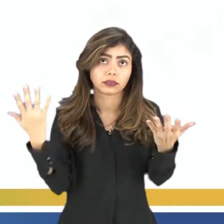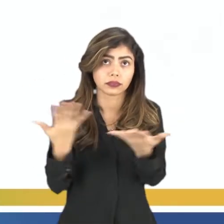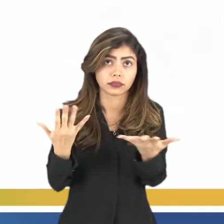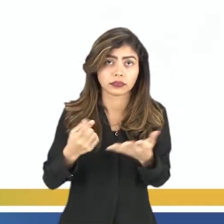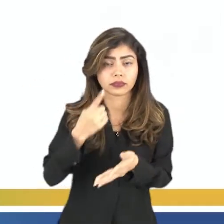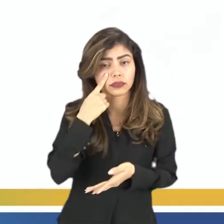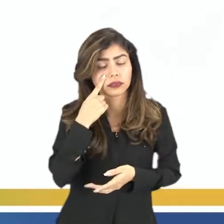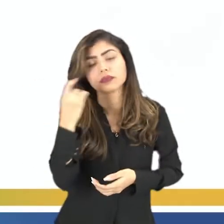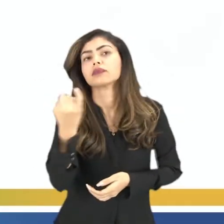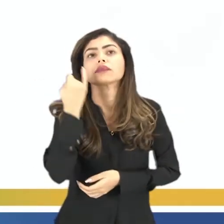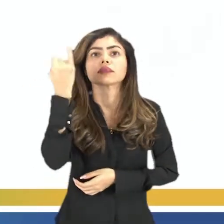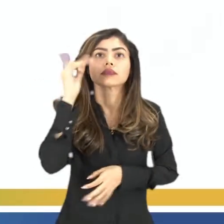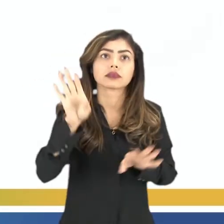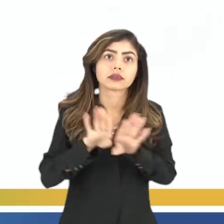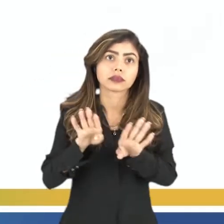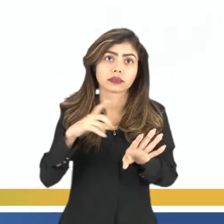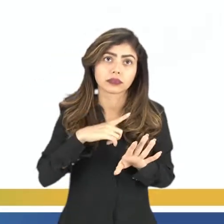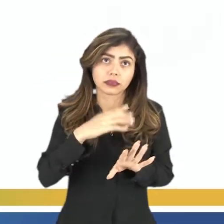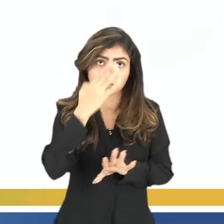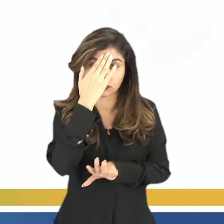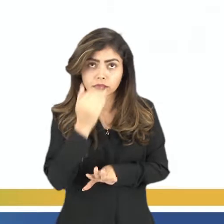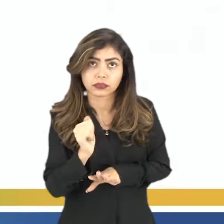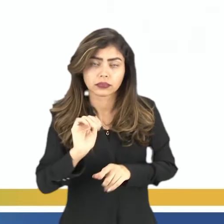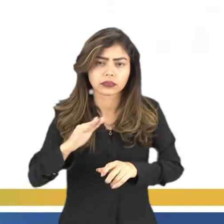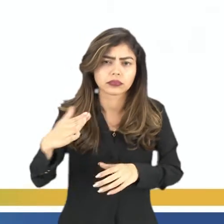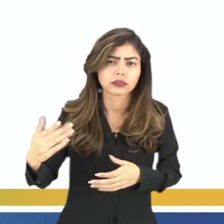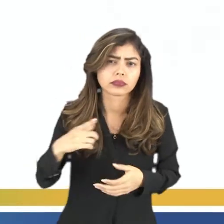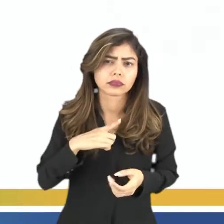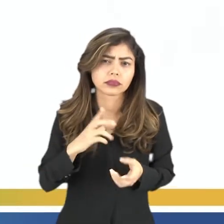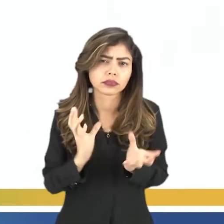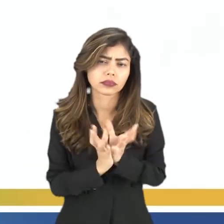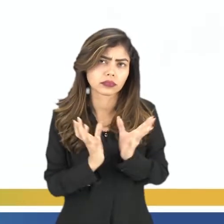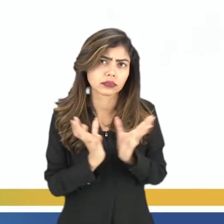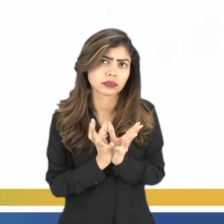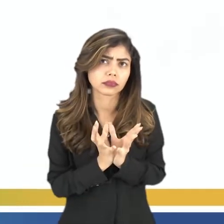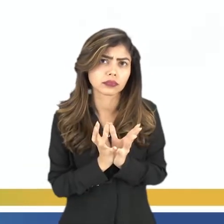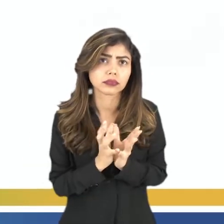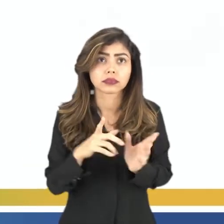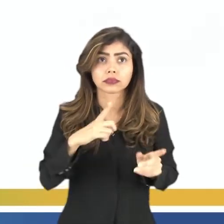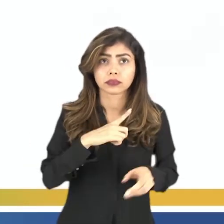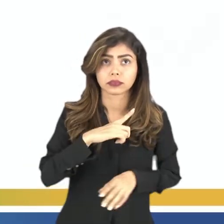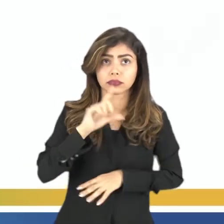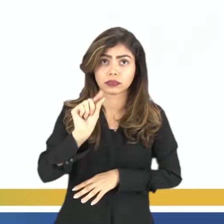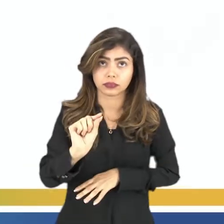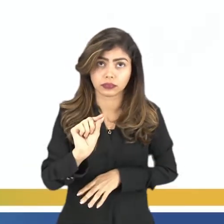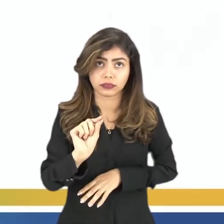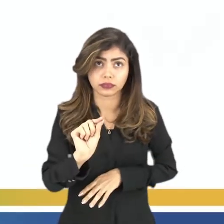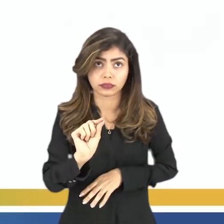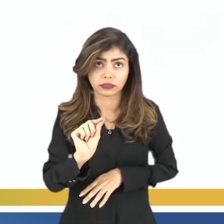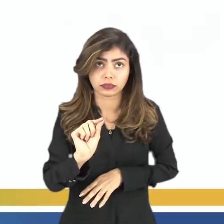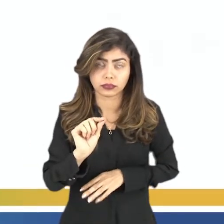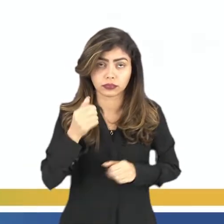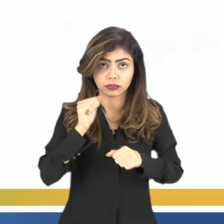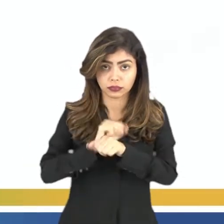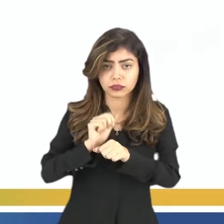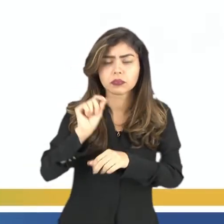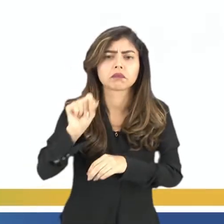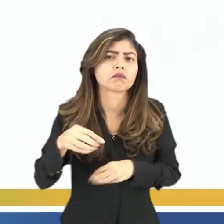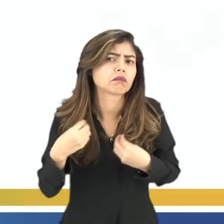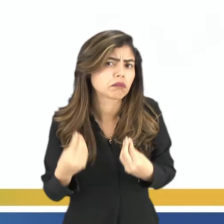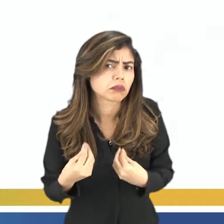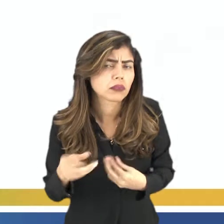hoy veremos lo importante que es saber el uso adecuado de las conjunciones, para qué